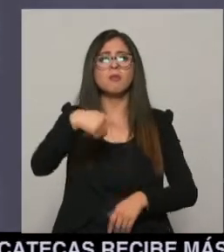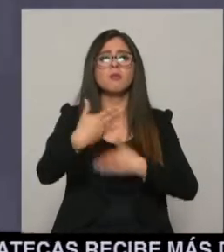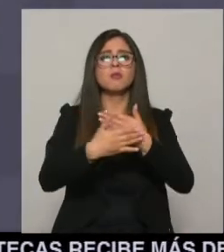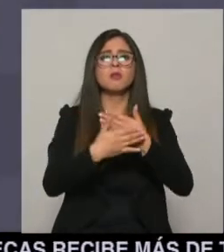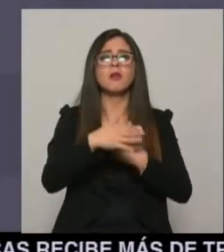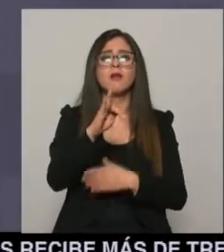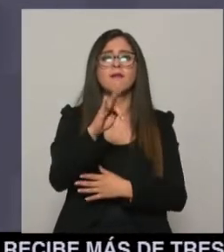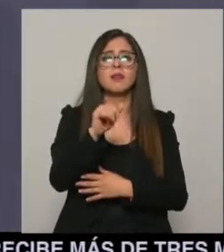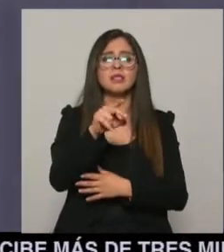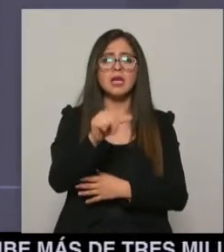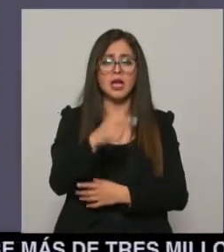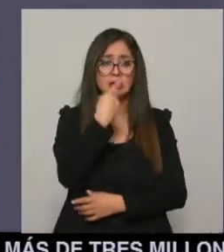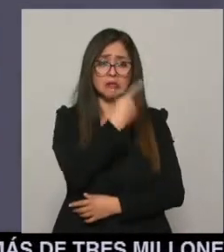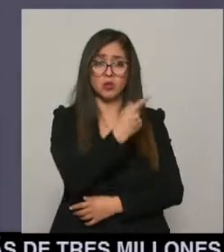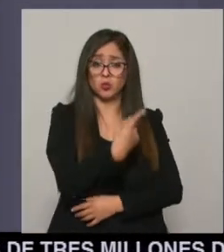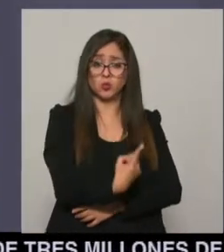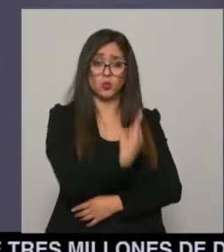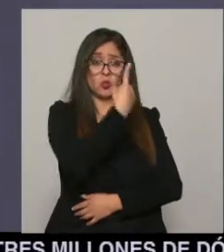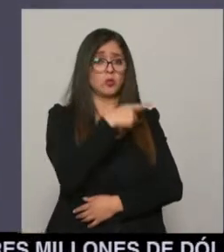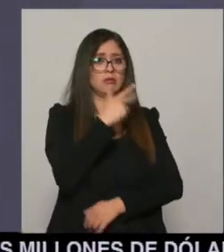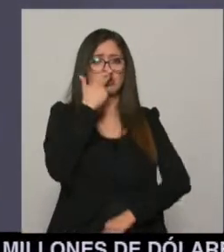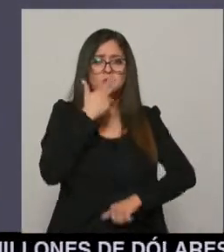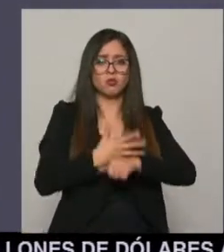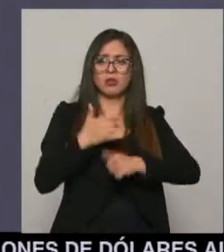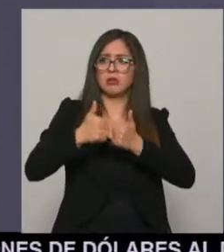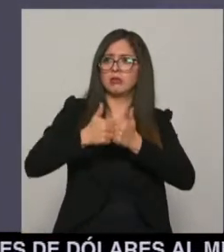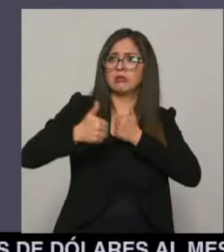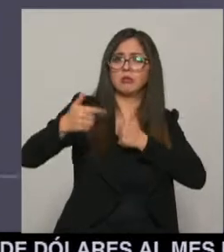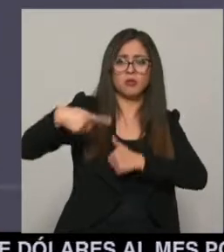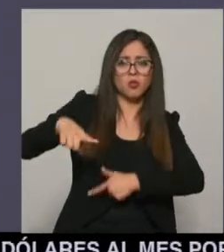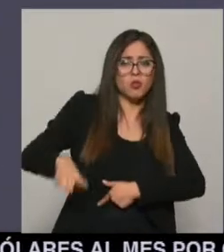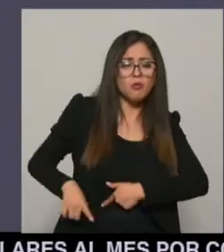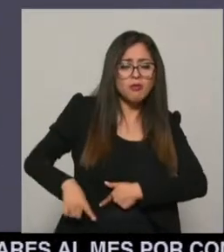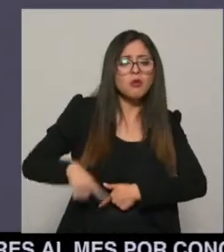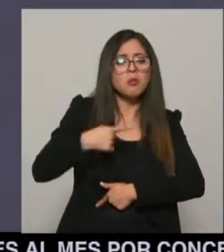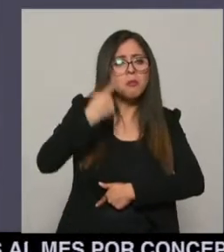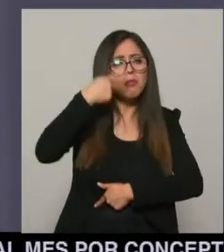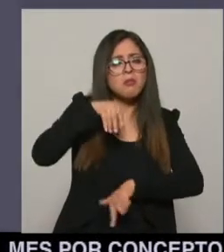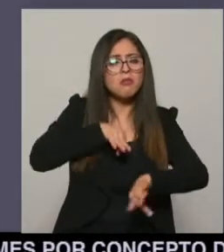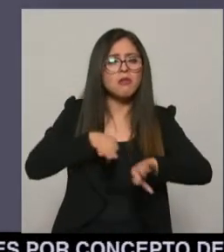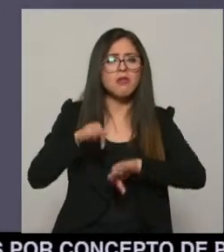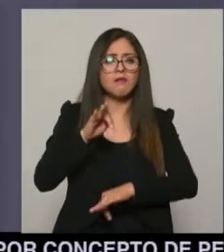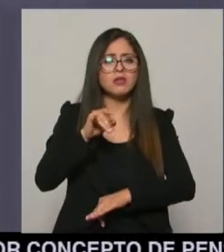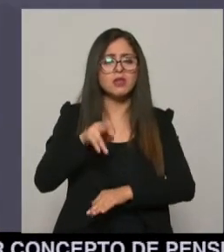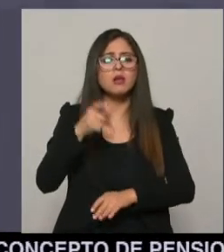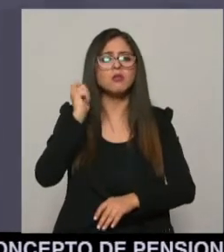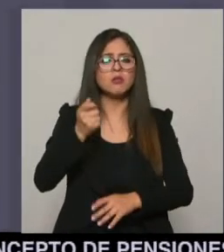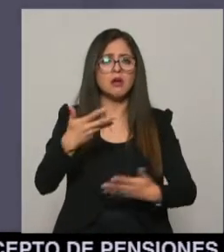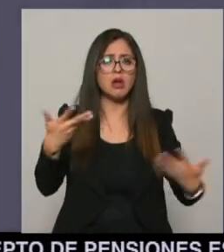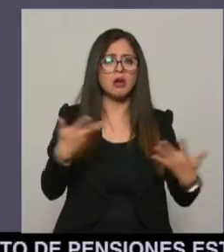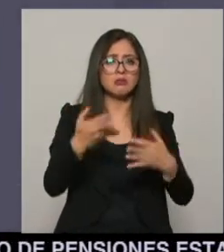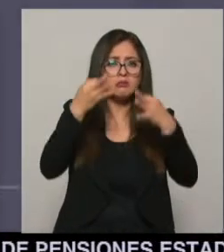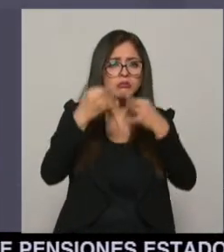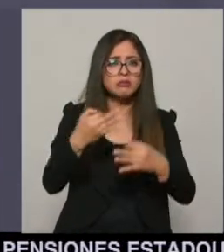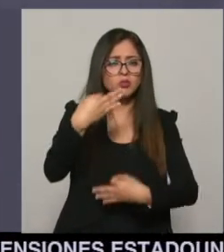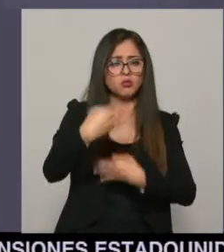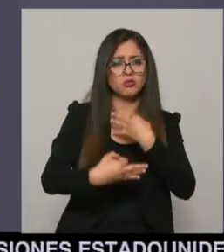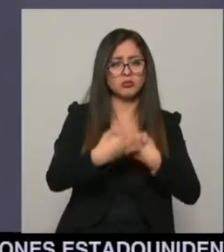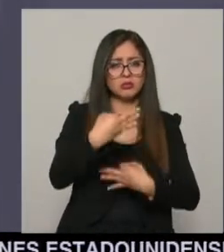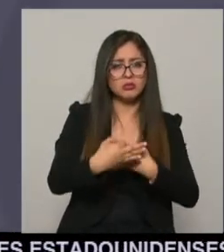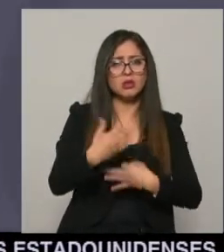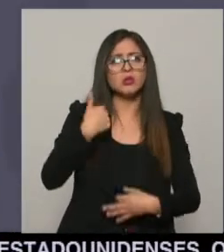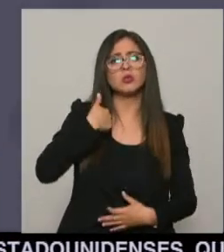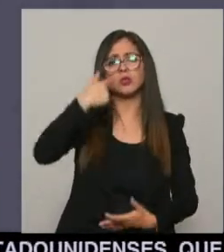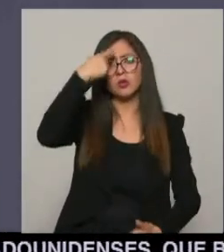que pueda brindar, dinamizar la atención de la Fiscalía para dar resolución en la Procuración de Justicia. Y bueno,